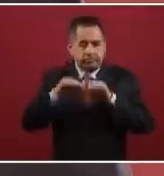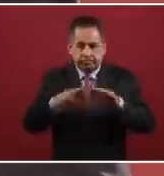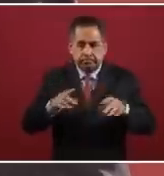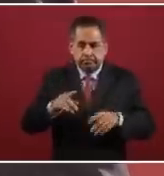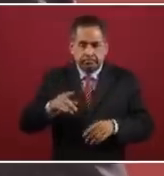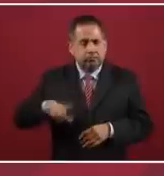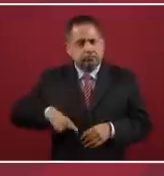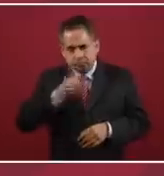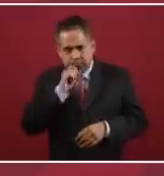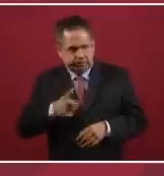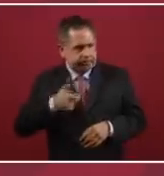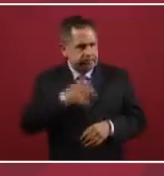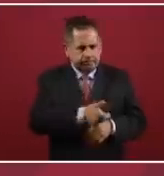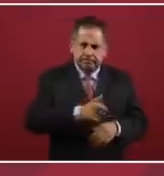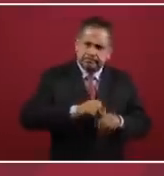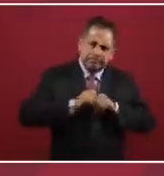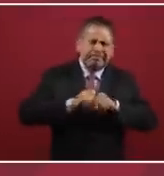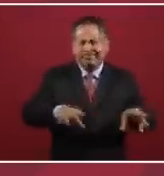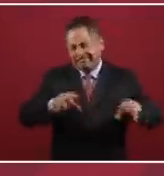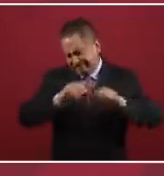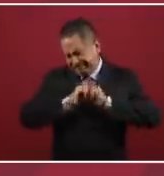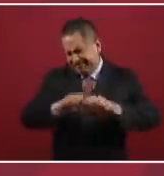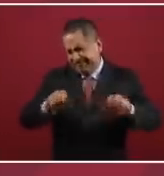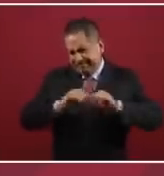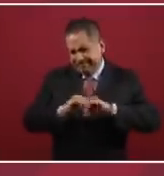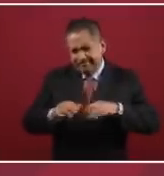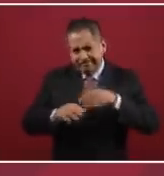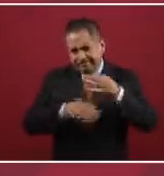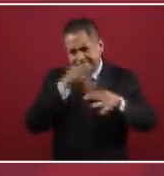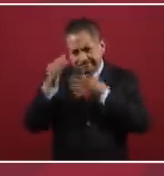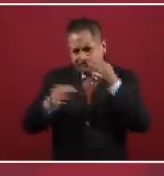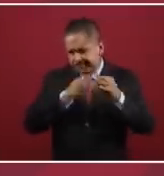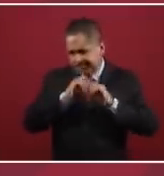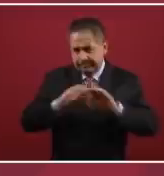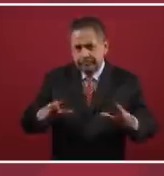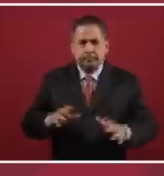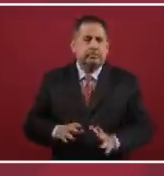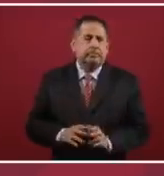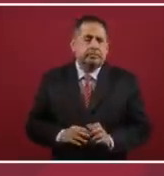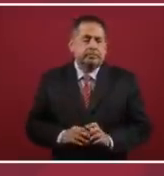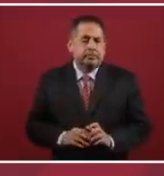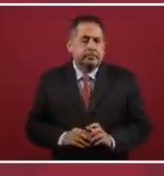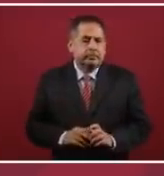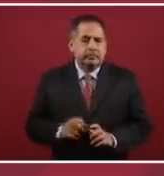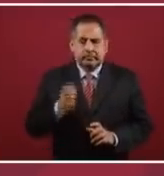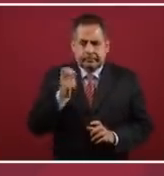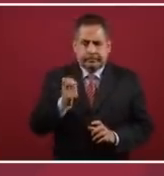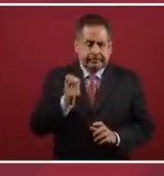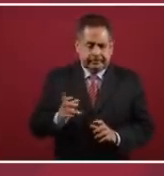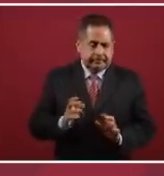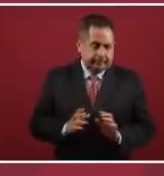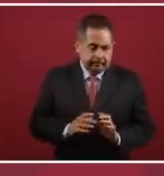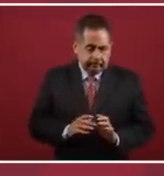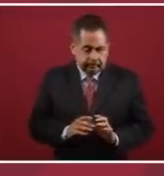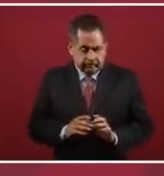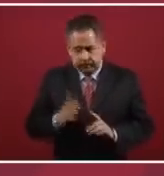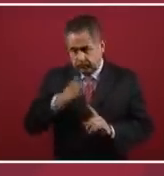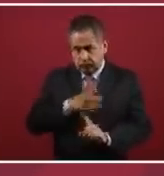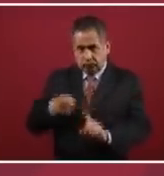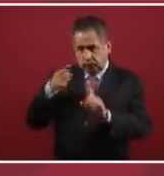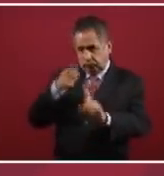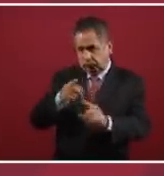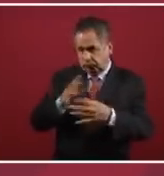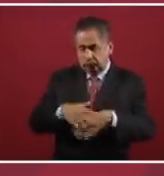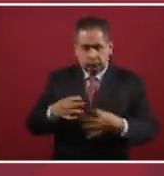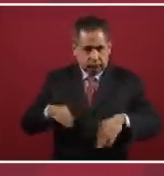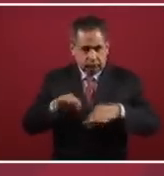contratados y espacios contratados en medios. Ese es un objetivo